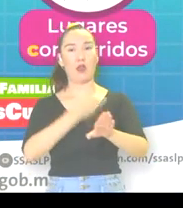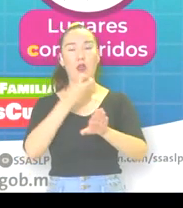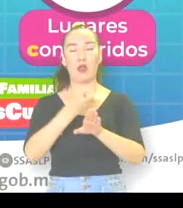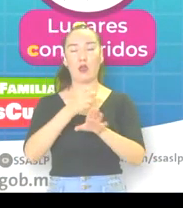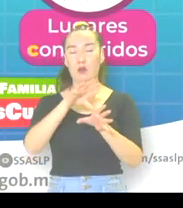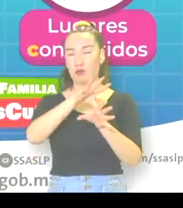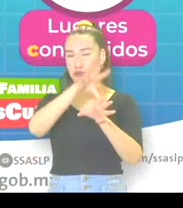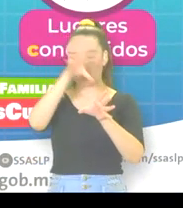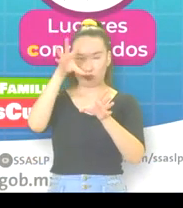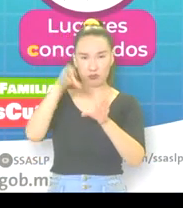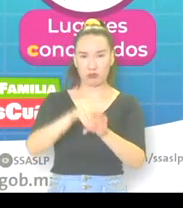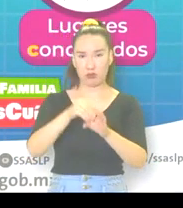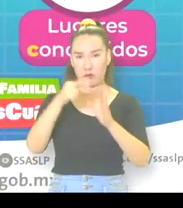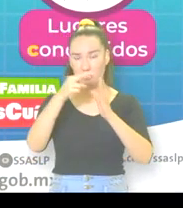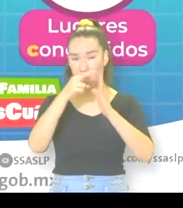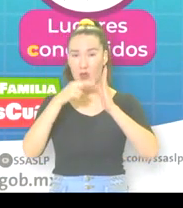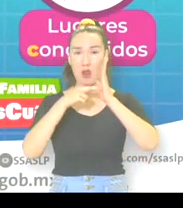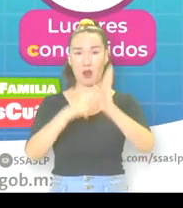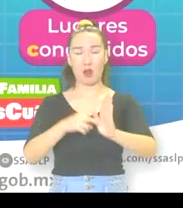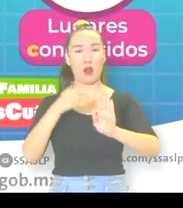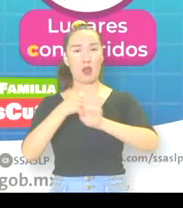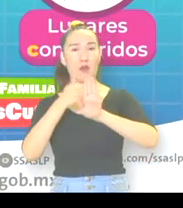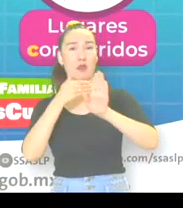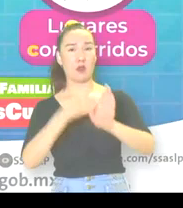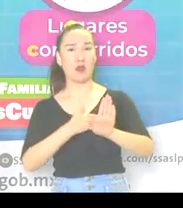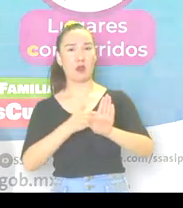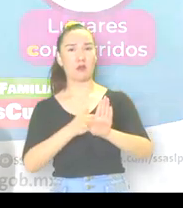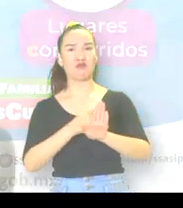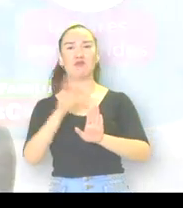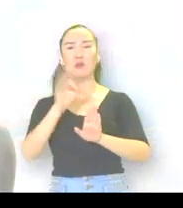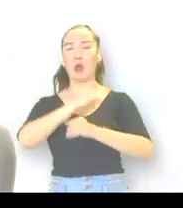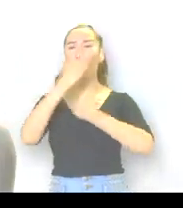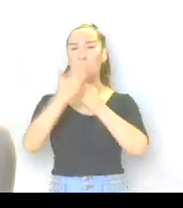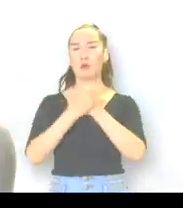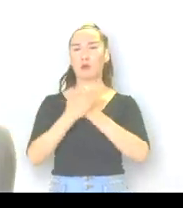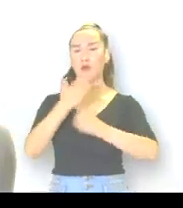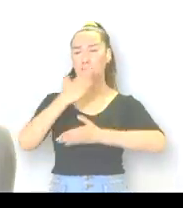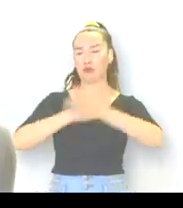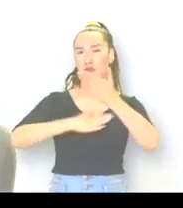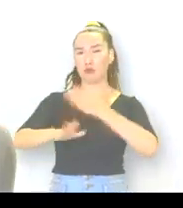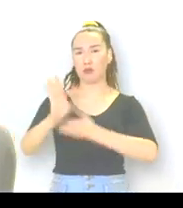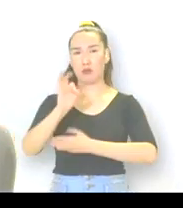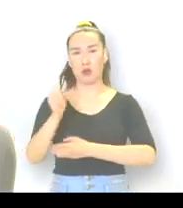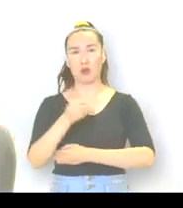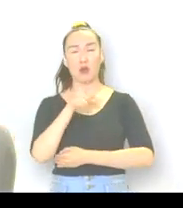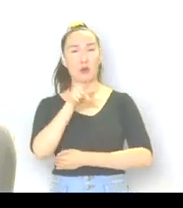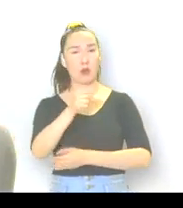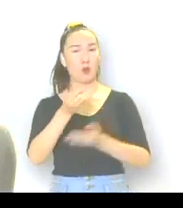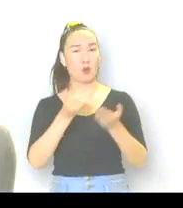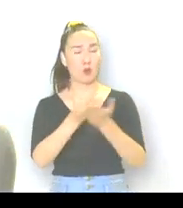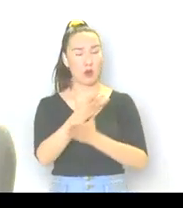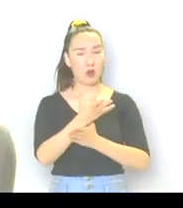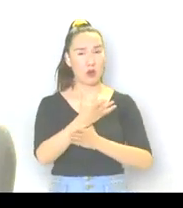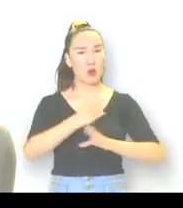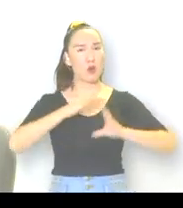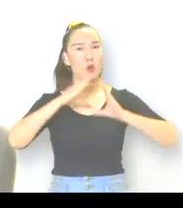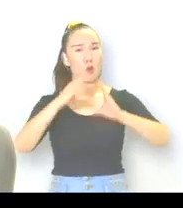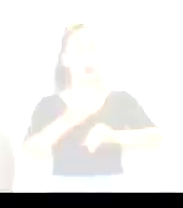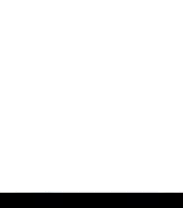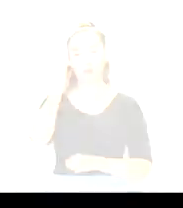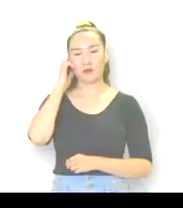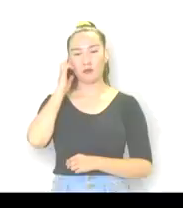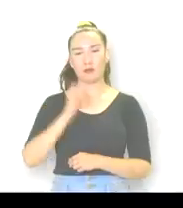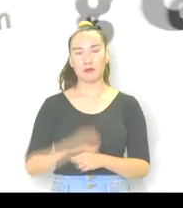conjuntar todas estas características, pues vamos a salir adelante. Y por tu familia, si sales, de verdad,